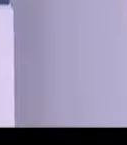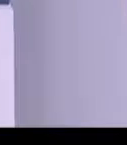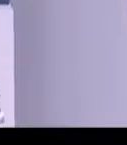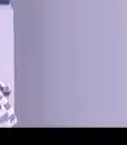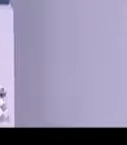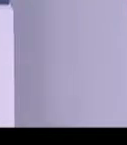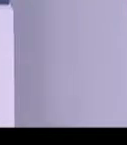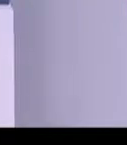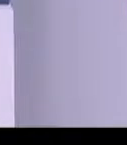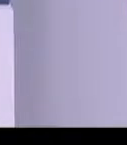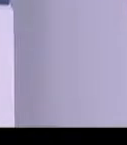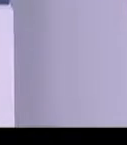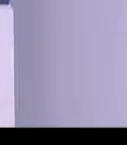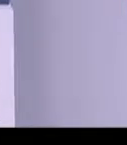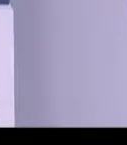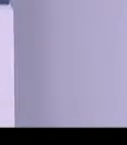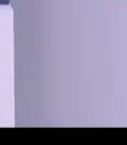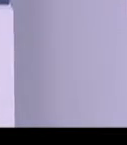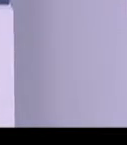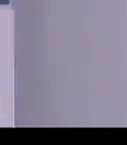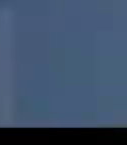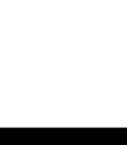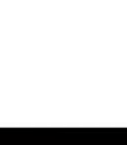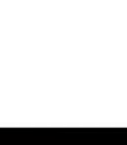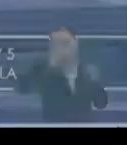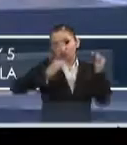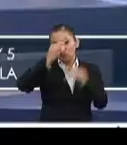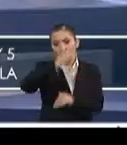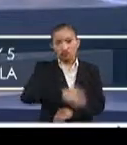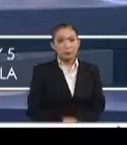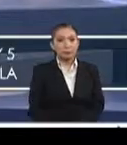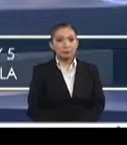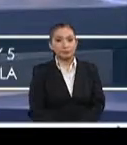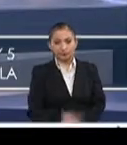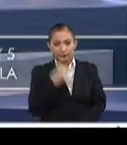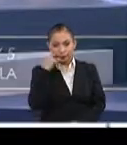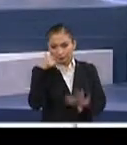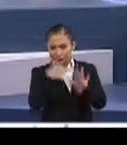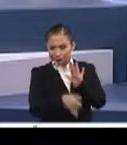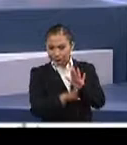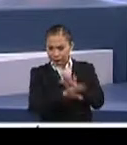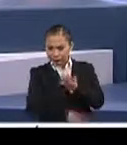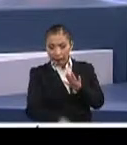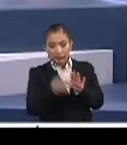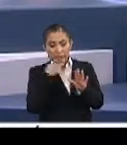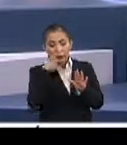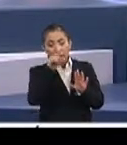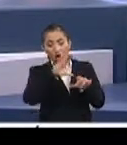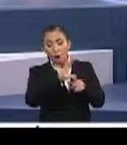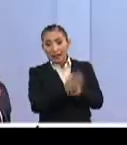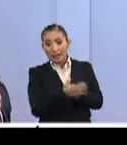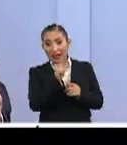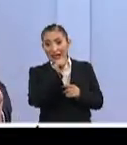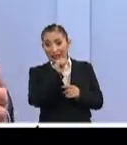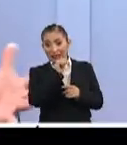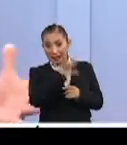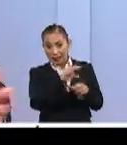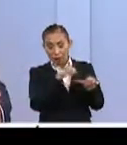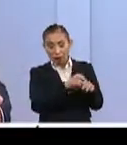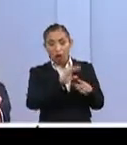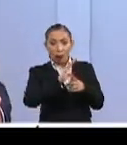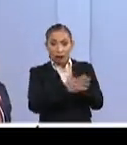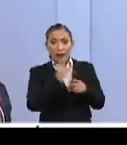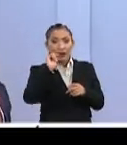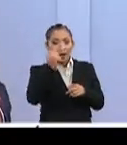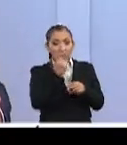es la labor de su área en la ANUYES. En esencia, te voy a hablar de lo que es el Comité TIC, o Comité